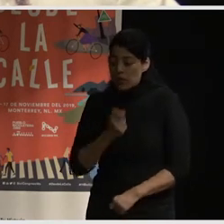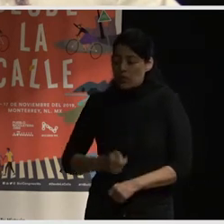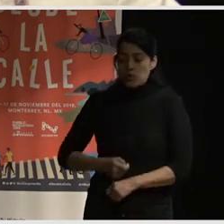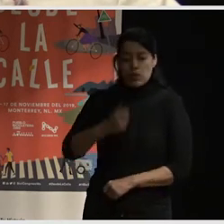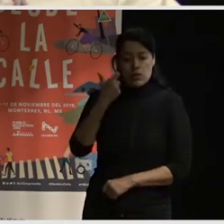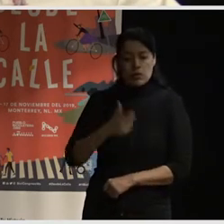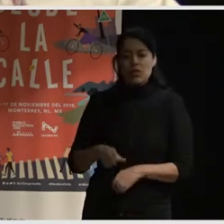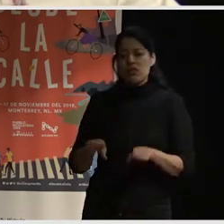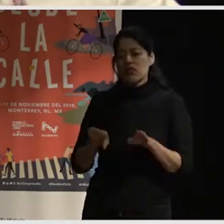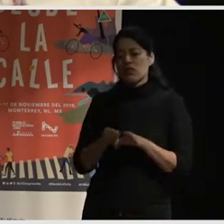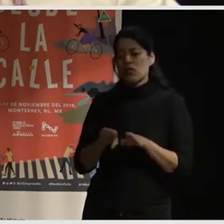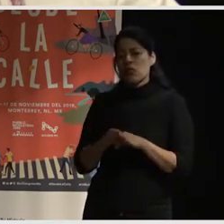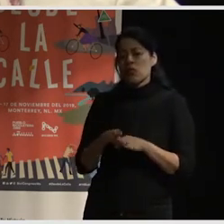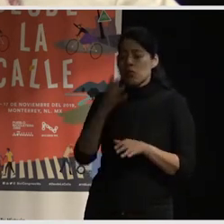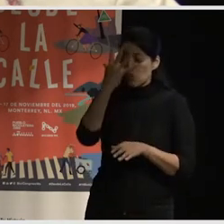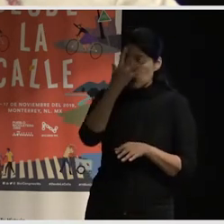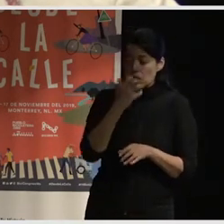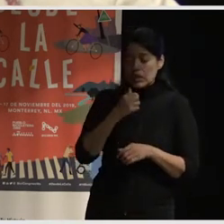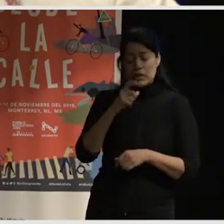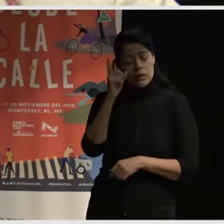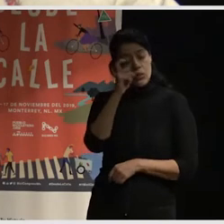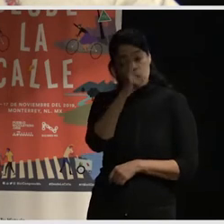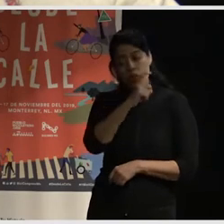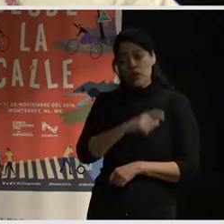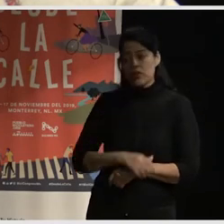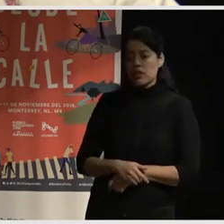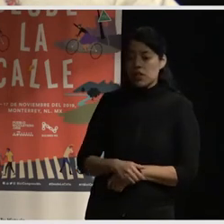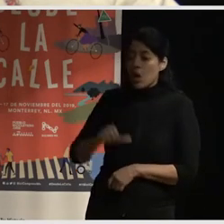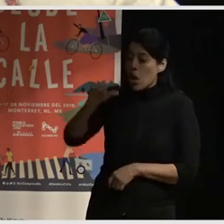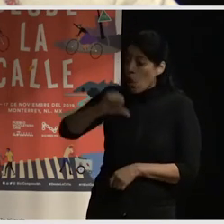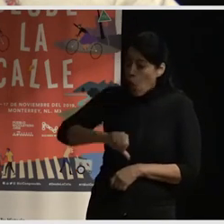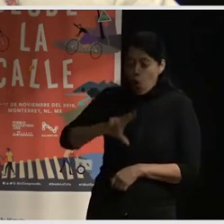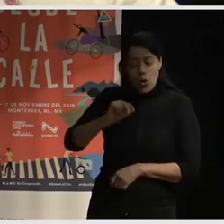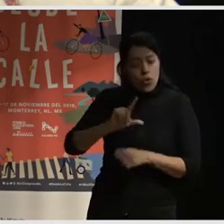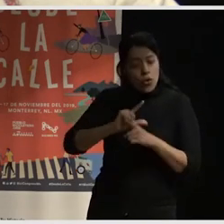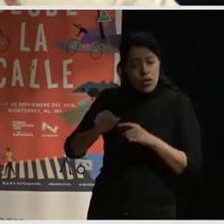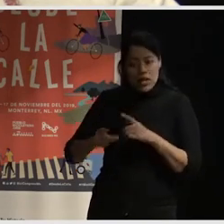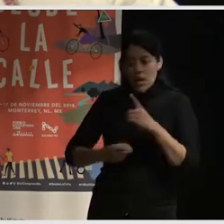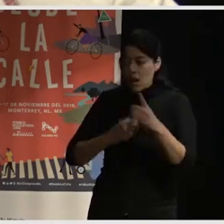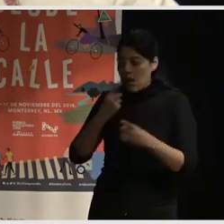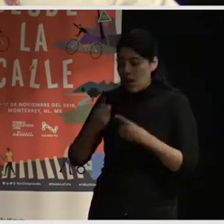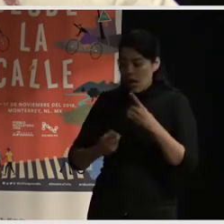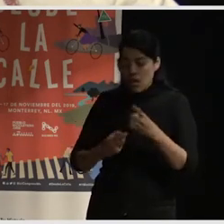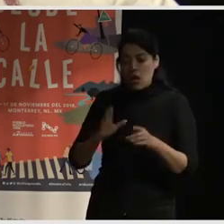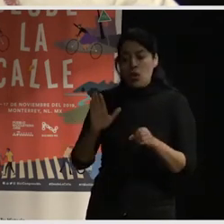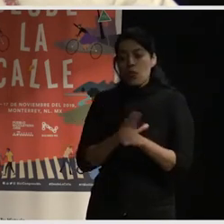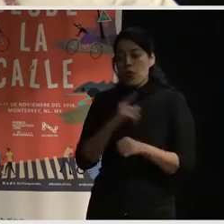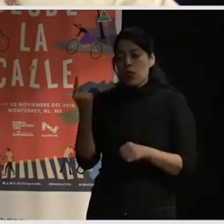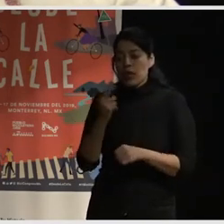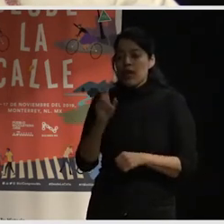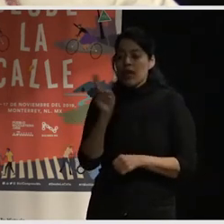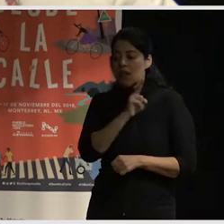pues es como bien bien triste y bien difícil decir hoy no vas a poder ir al partido hijo porque pues está contaminado el